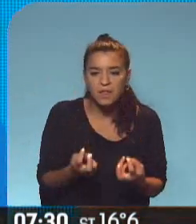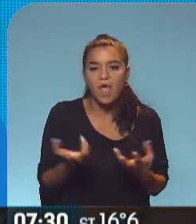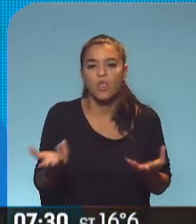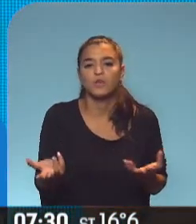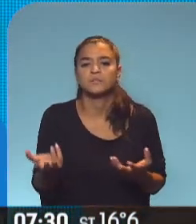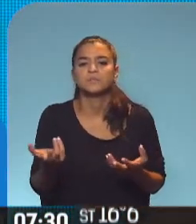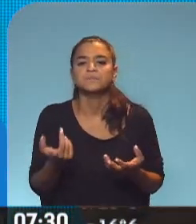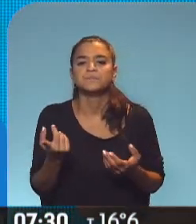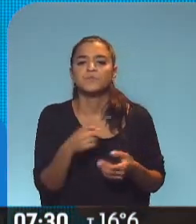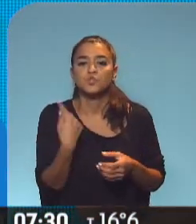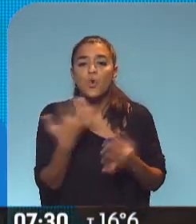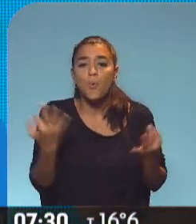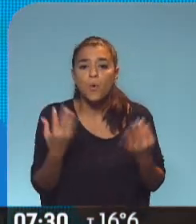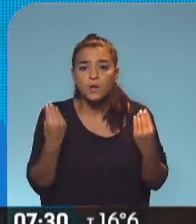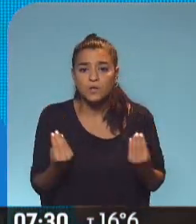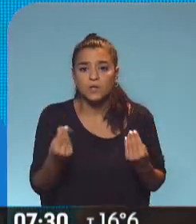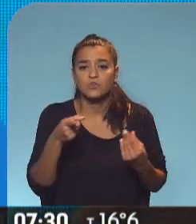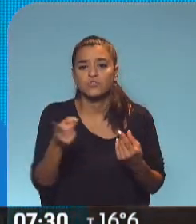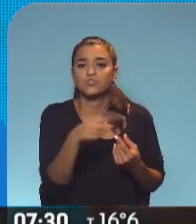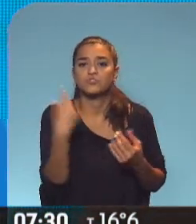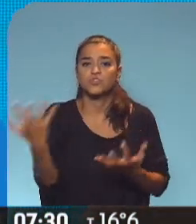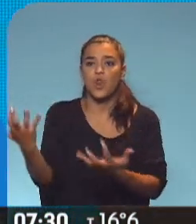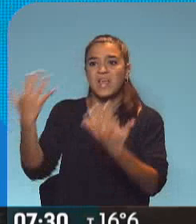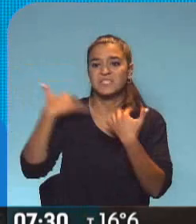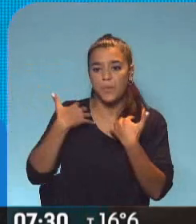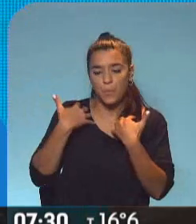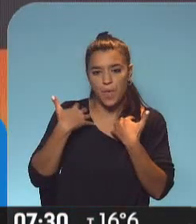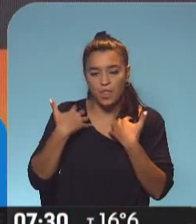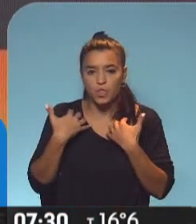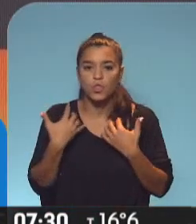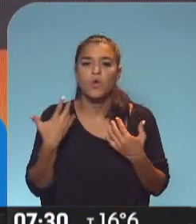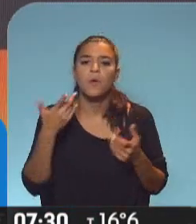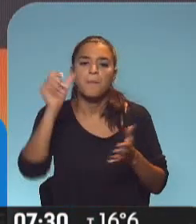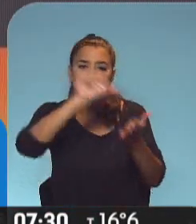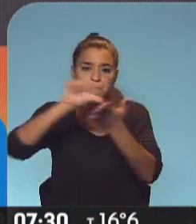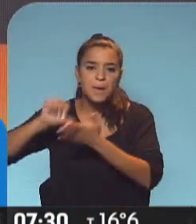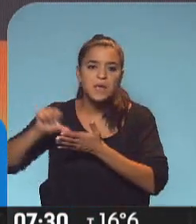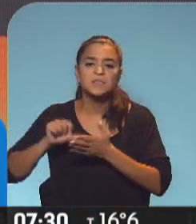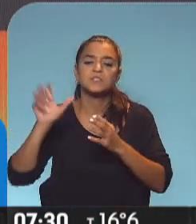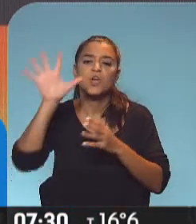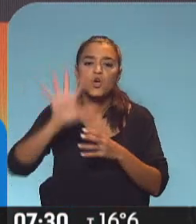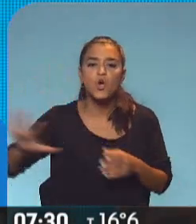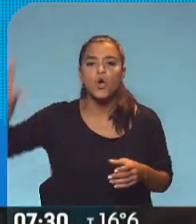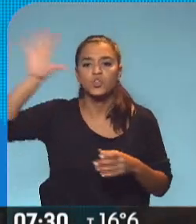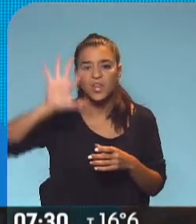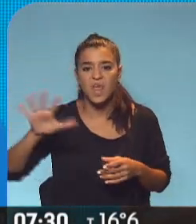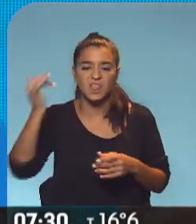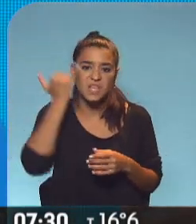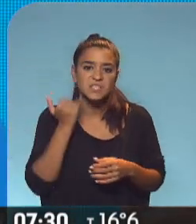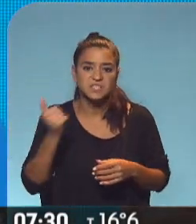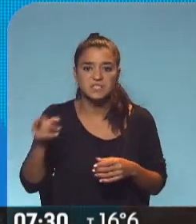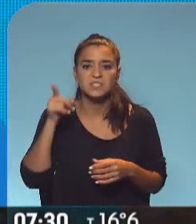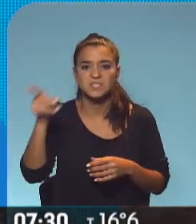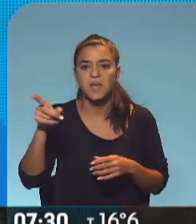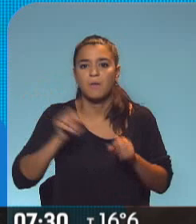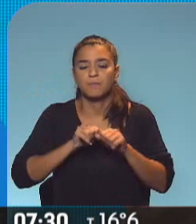y lo que tenemos de bueno nosotros es que estamos recibiéndolo luego de que muchos países, continentes verdaderamente, ya han recibido